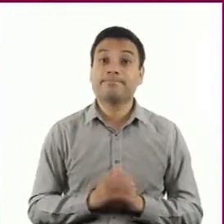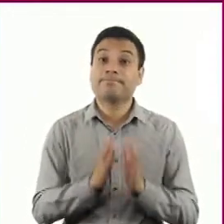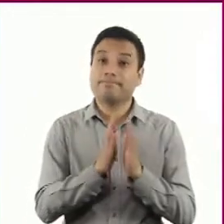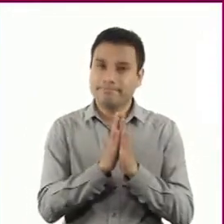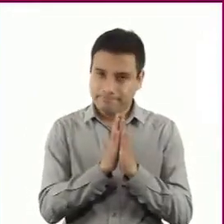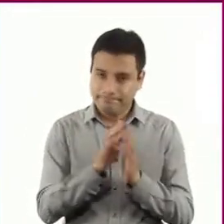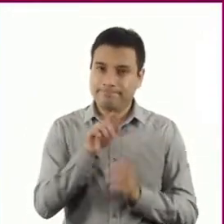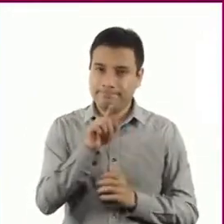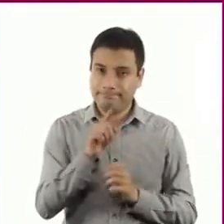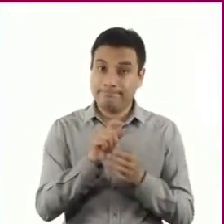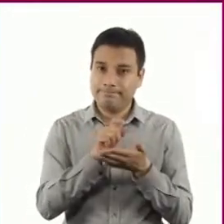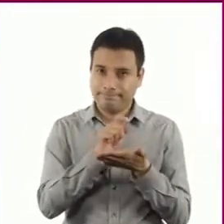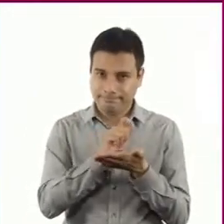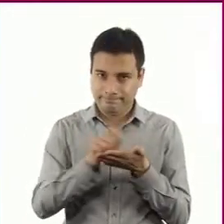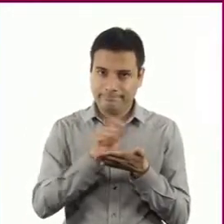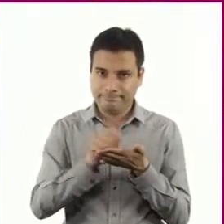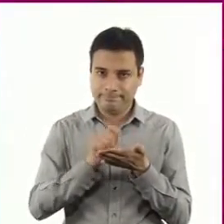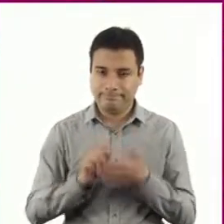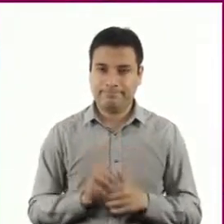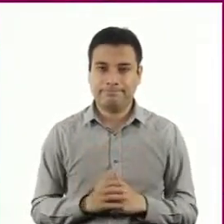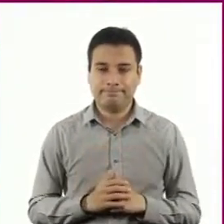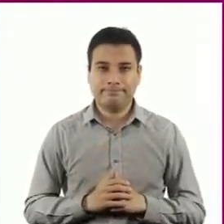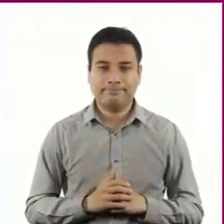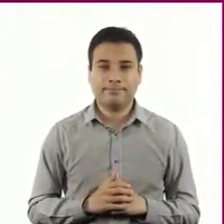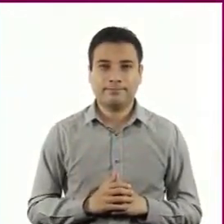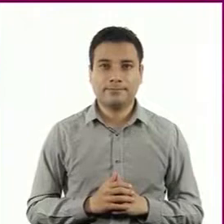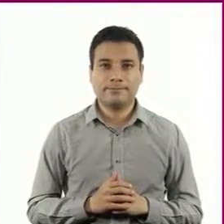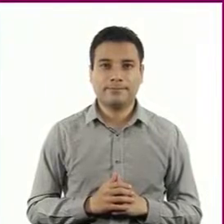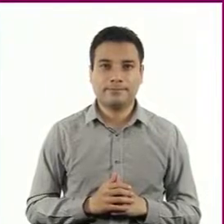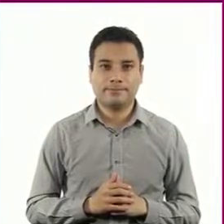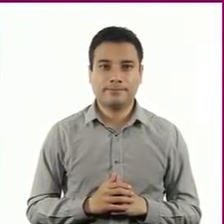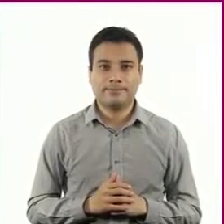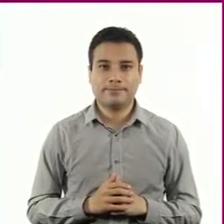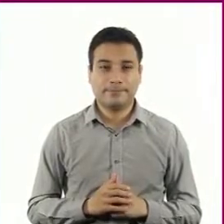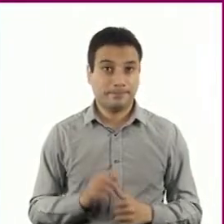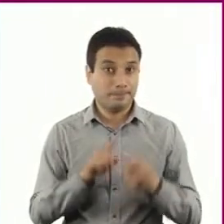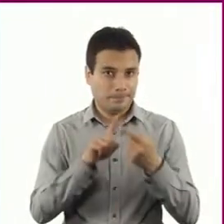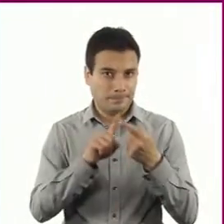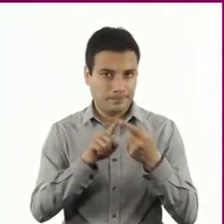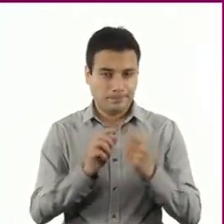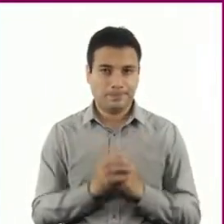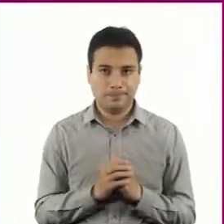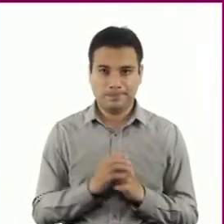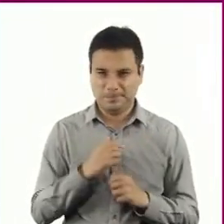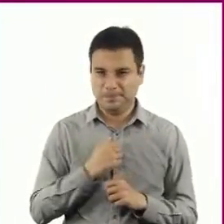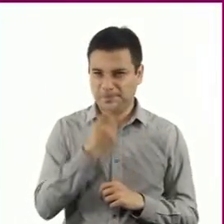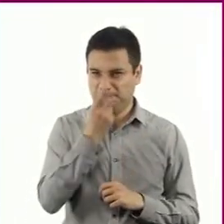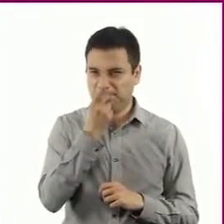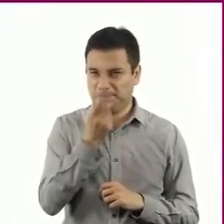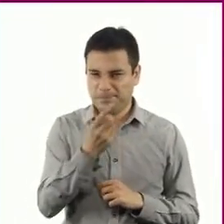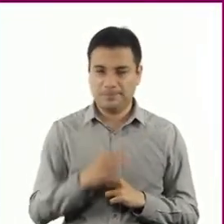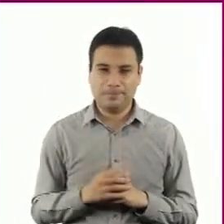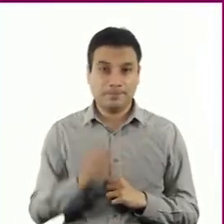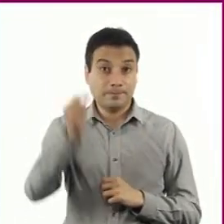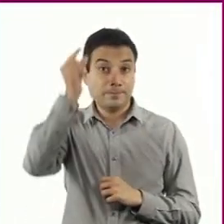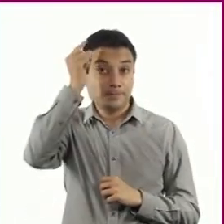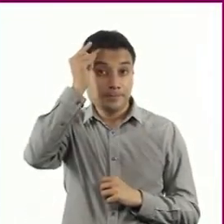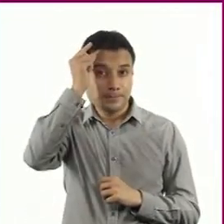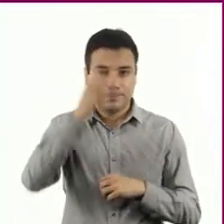tomar nota de la información más relevante. Primero, consideremos lo visto sobre potencias con exponente